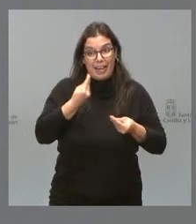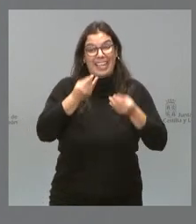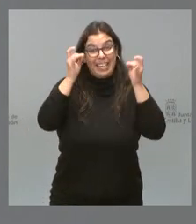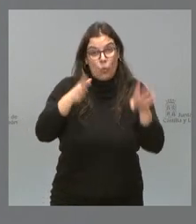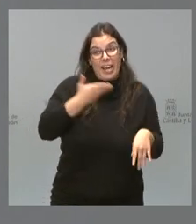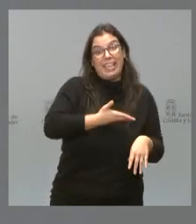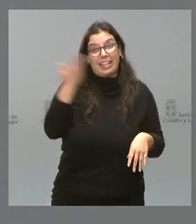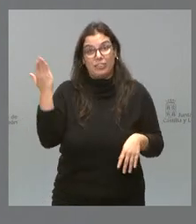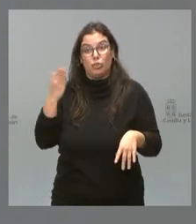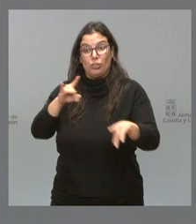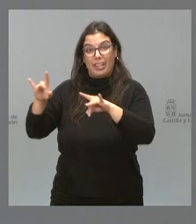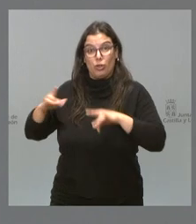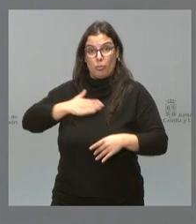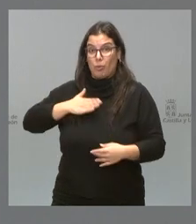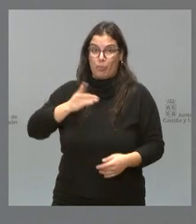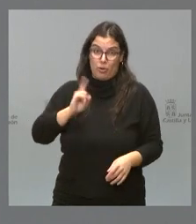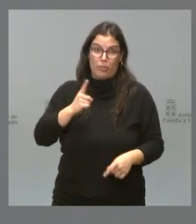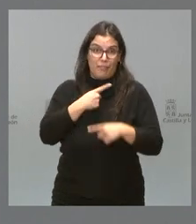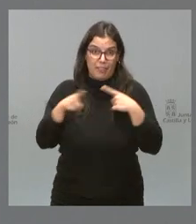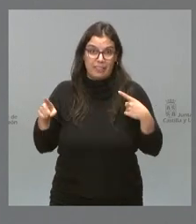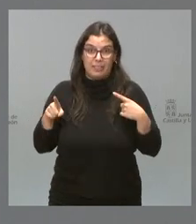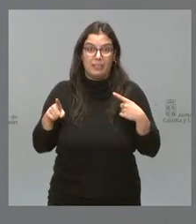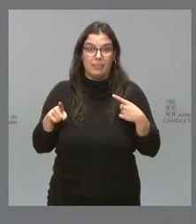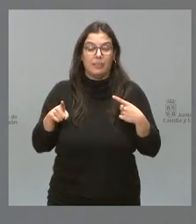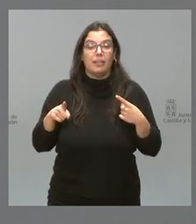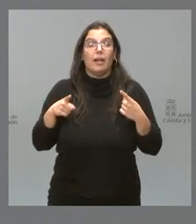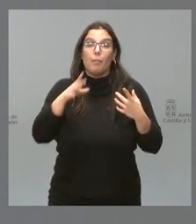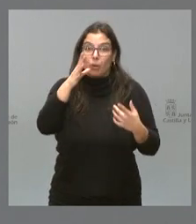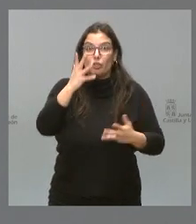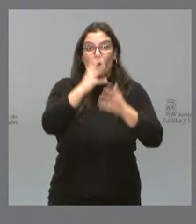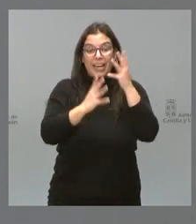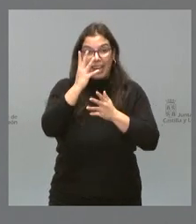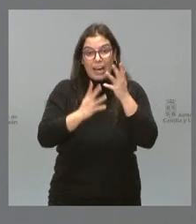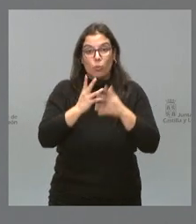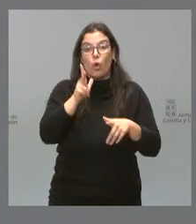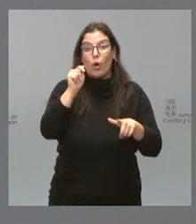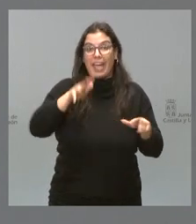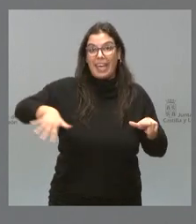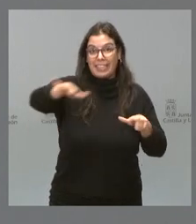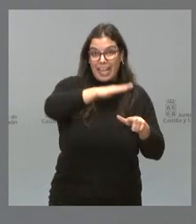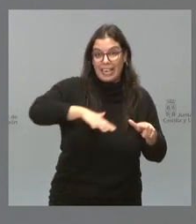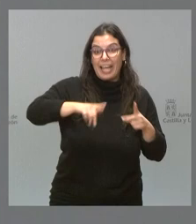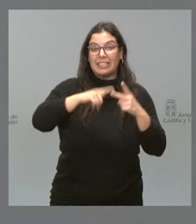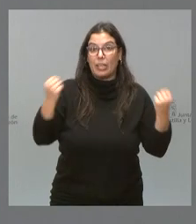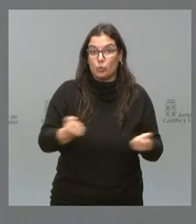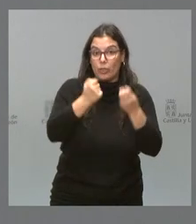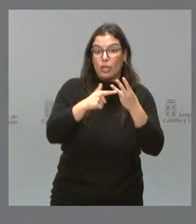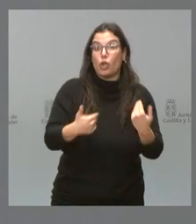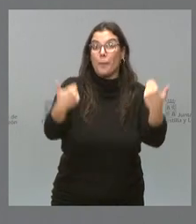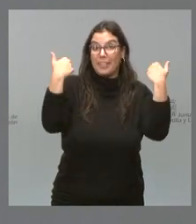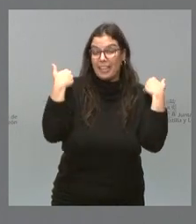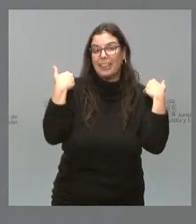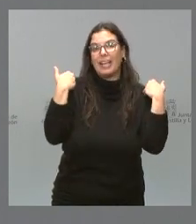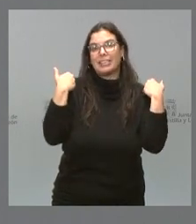al resto de otros incendios donde hemos intervenido y de ese punto de vista el cálculo del número de hectáreas las actuaciones y las competencias de extinción